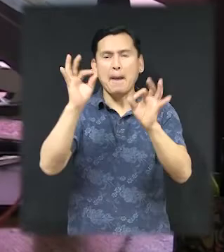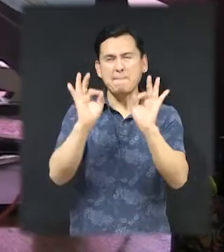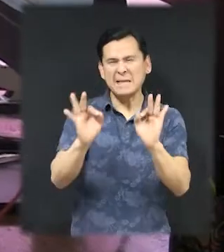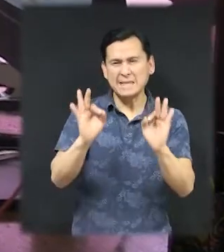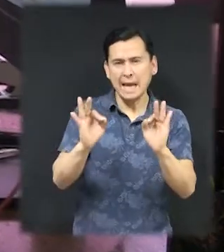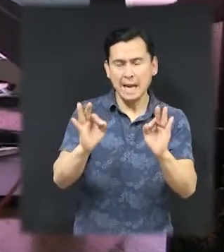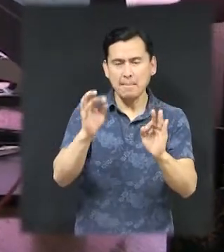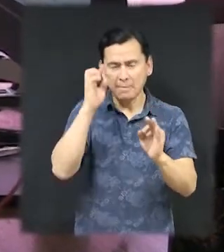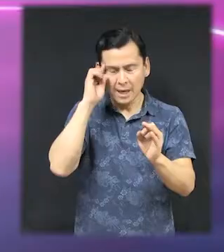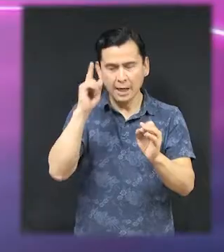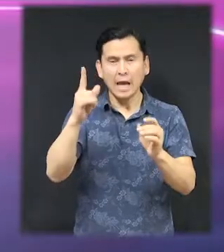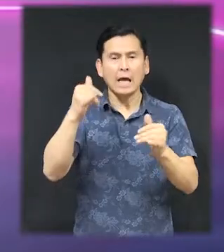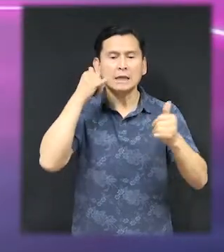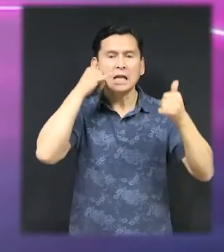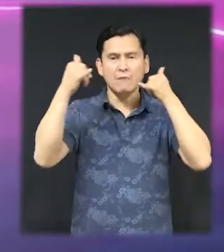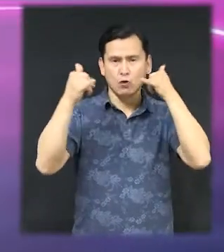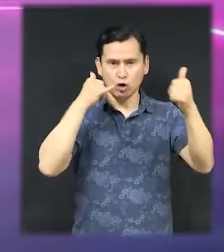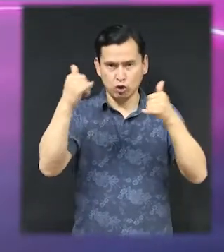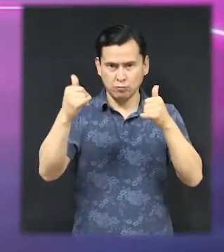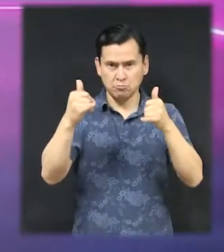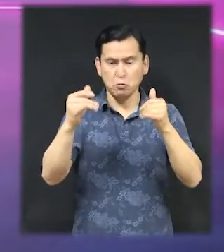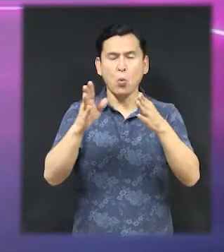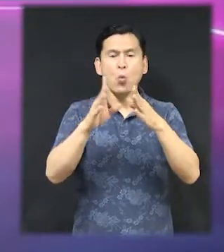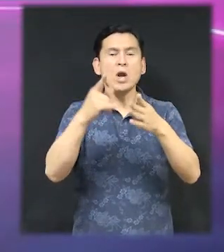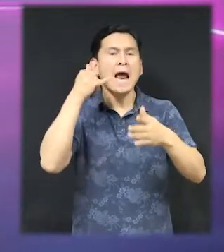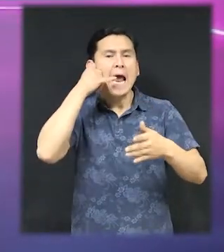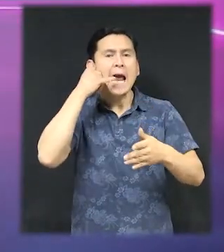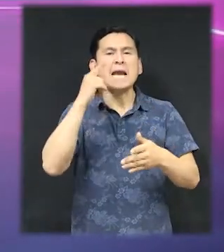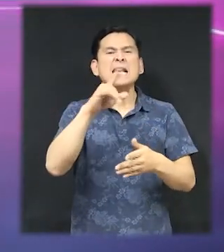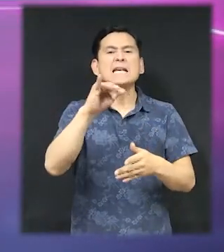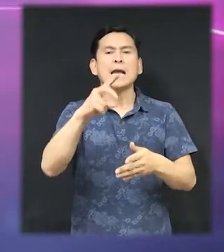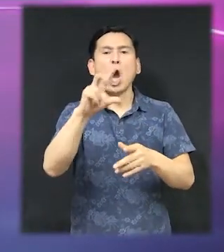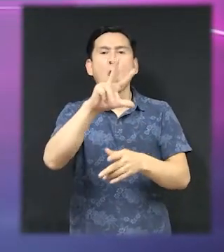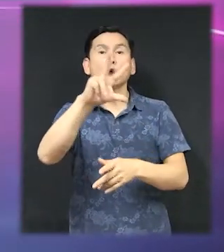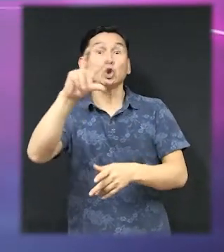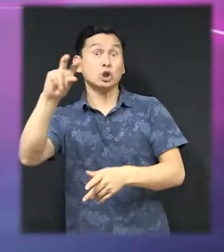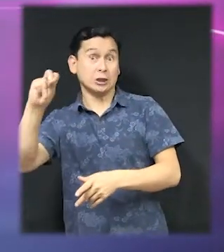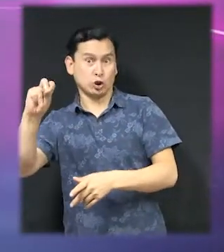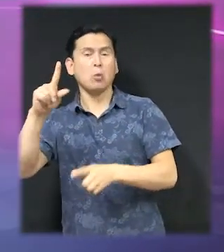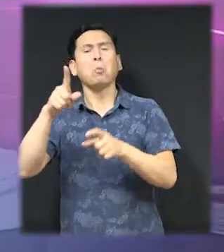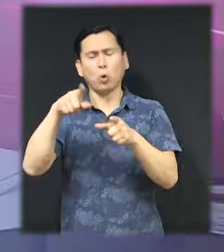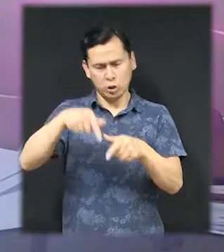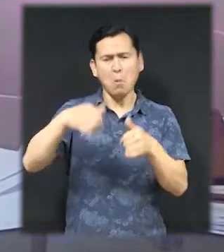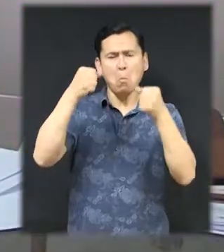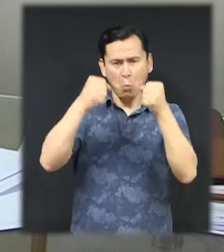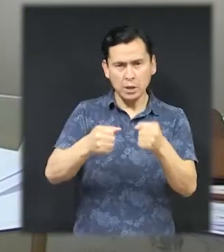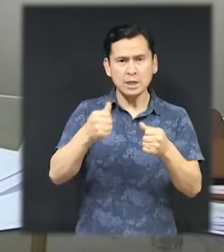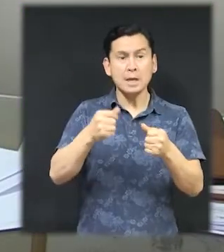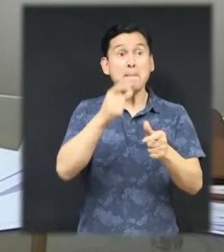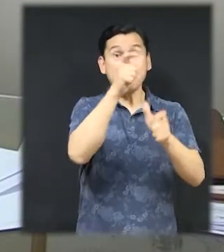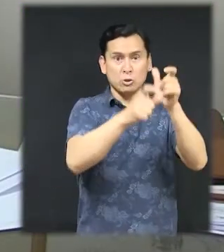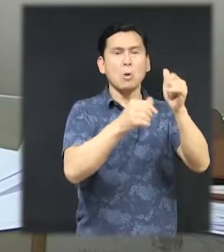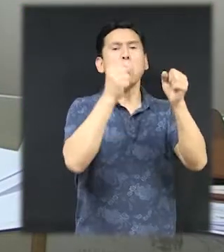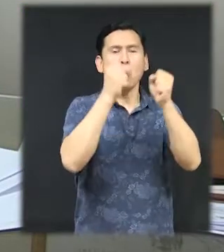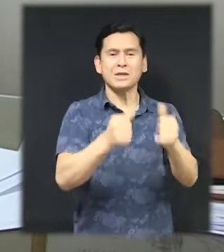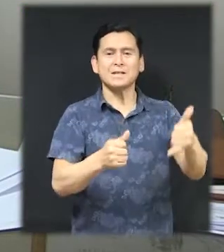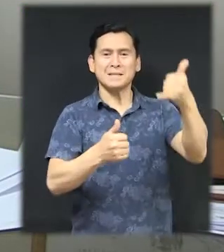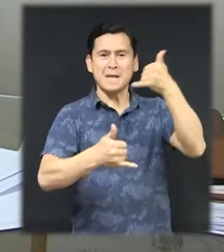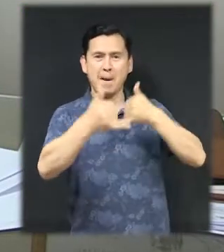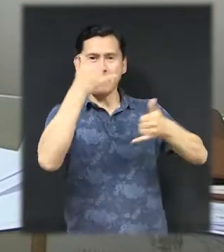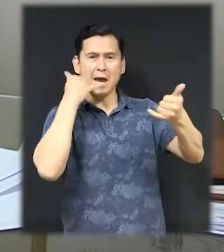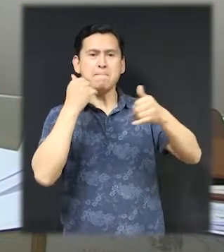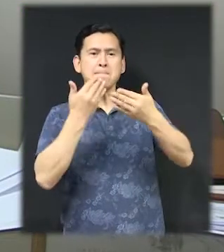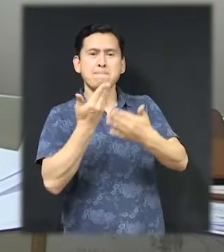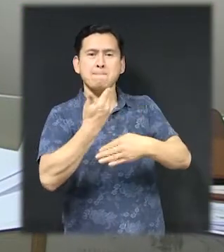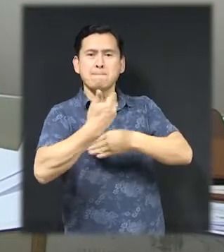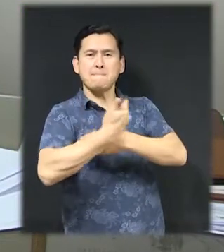línea 800 que hoy día está disponible para que nuestros pacientes puedan pedir sus horas, y así ha estado funcionando.